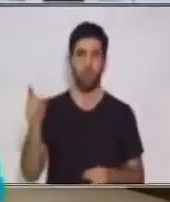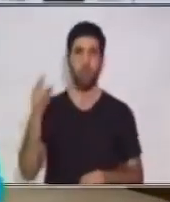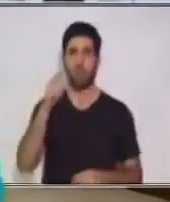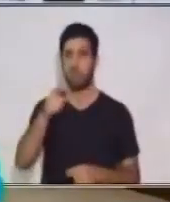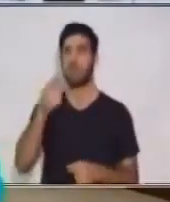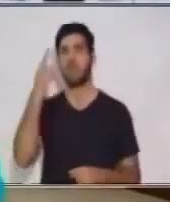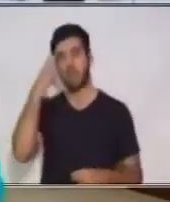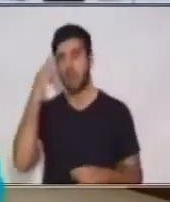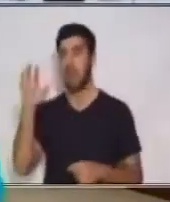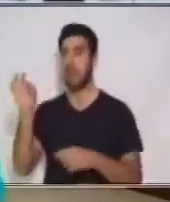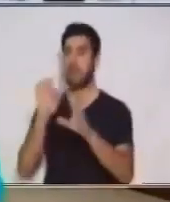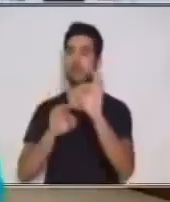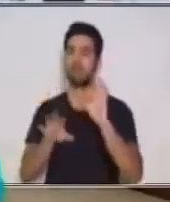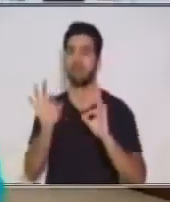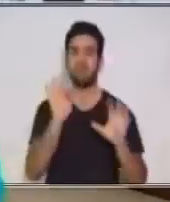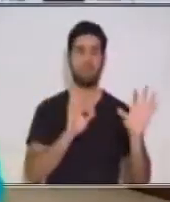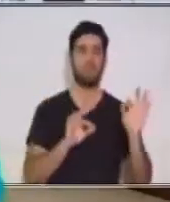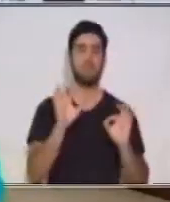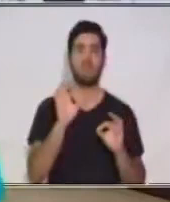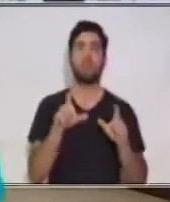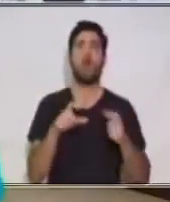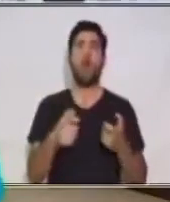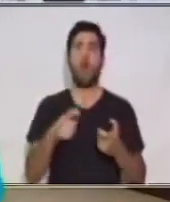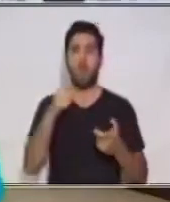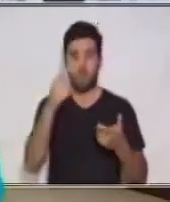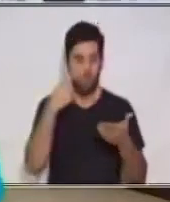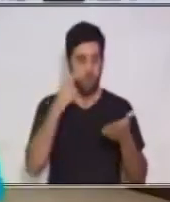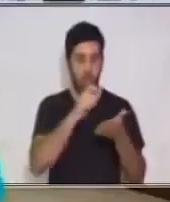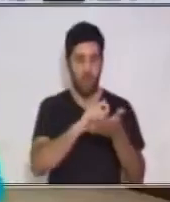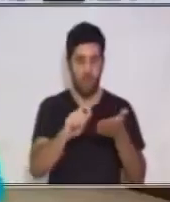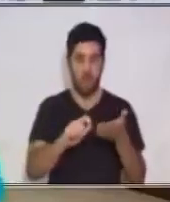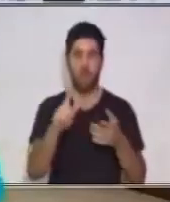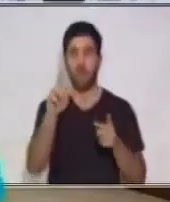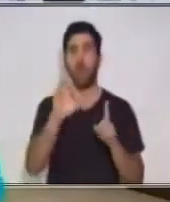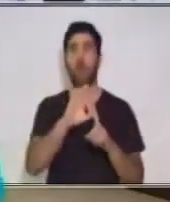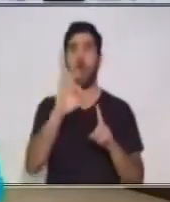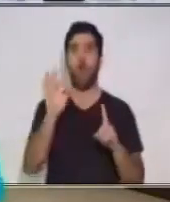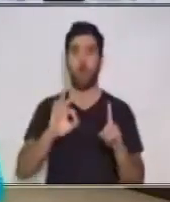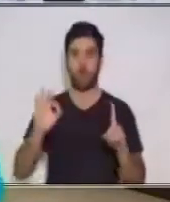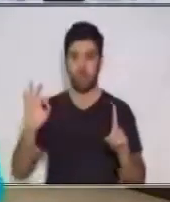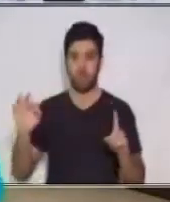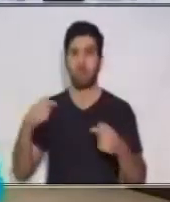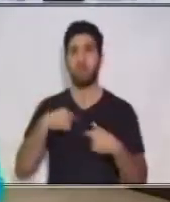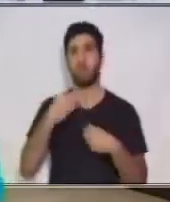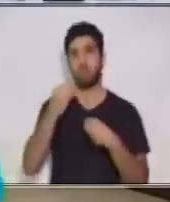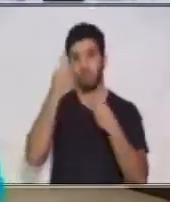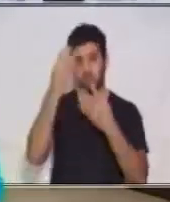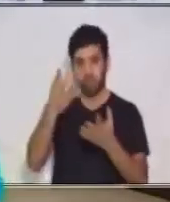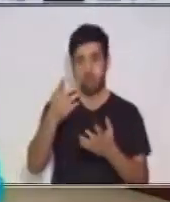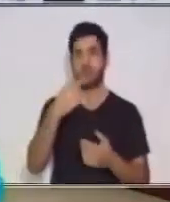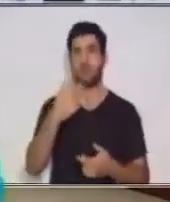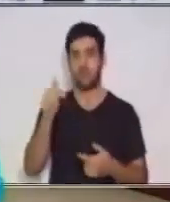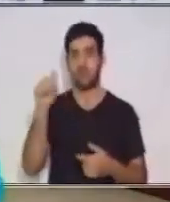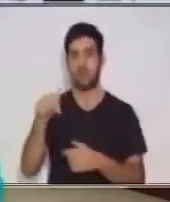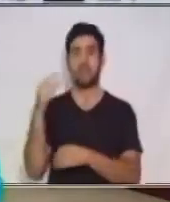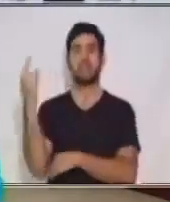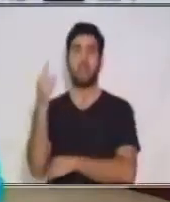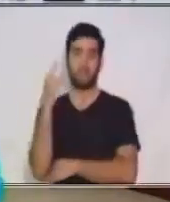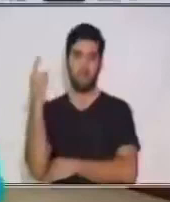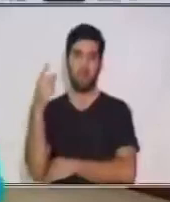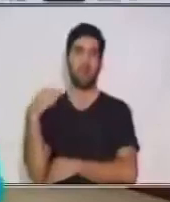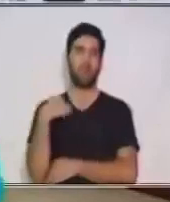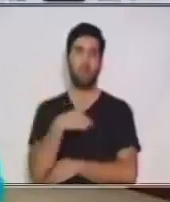sea dentro de la sintaxis, cuando nosotros identifiquemos la oración. Pero como les decía, para mí sí es muy importante que nosotros